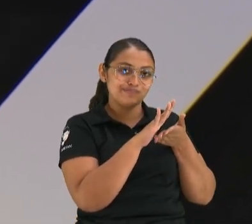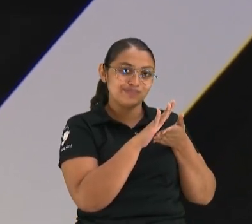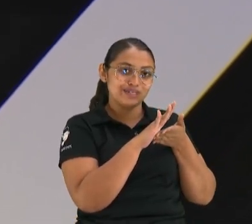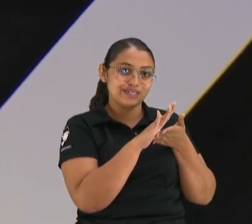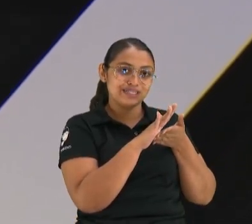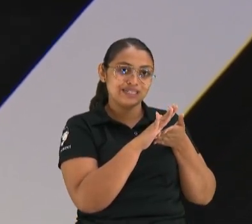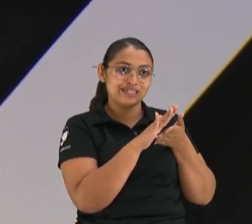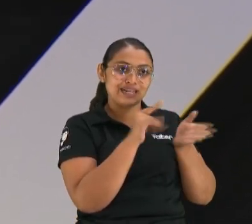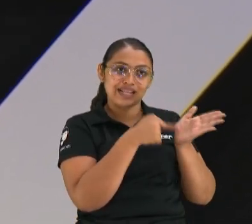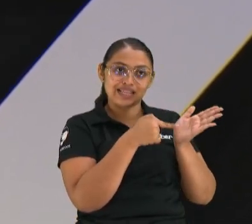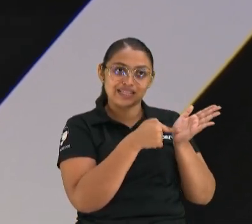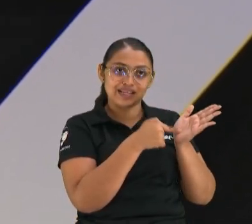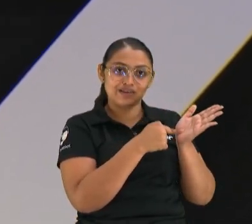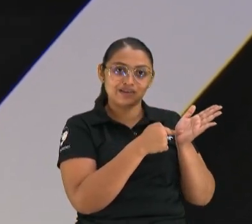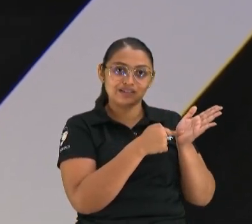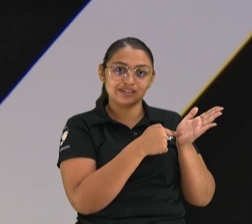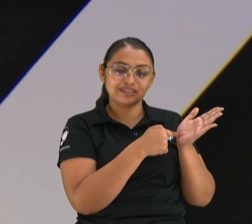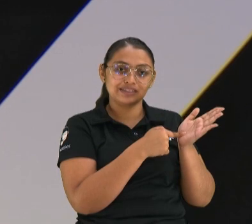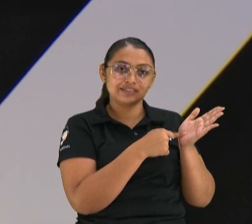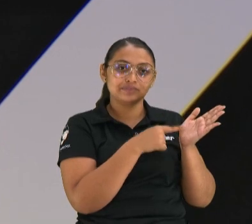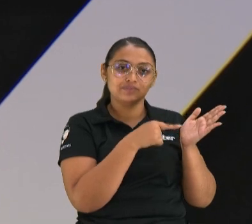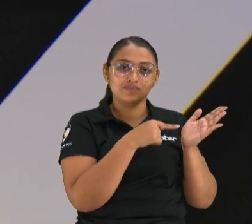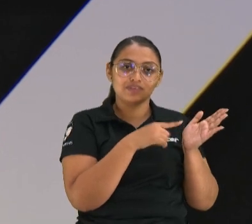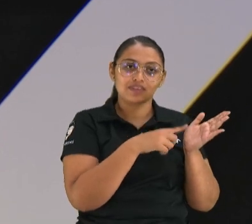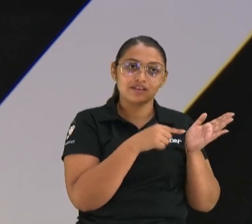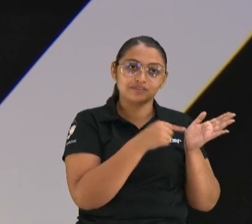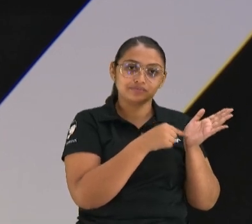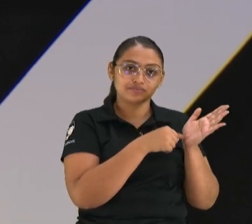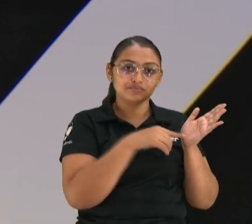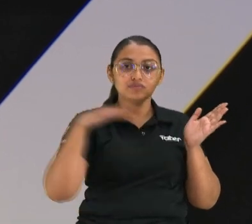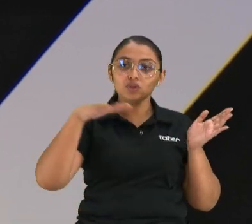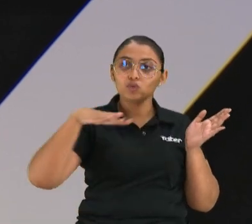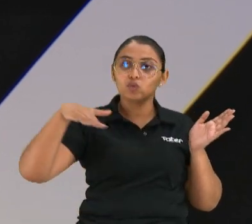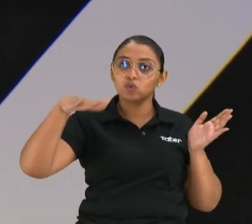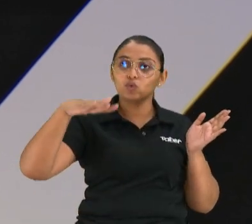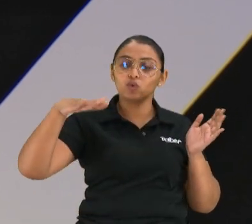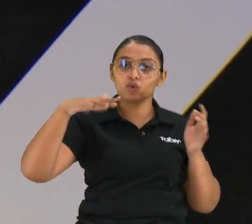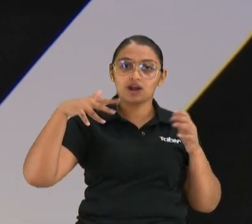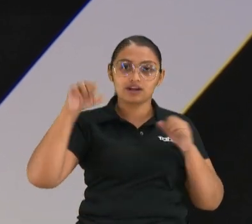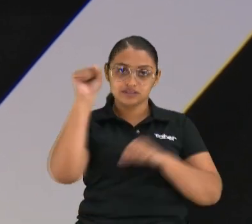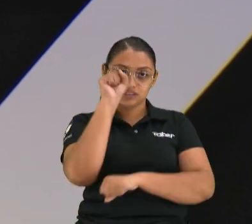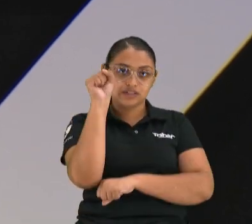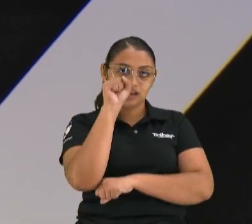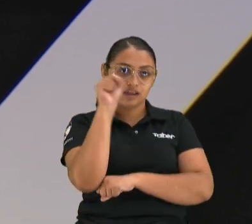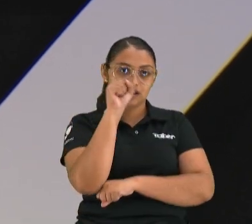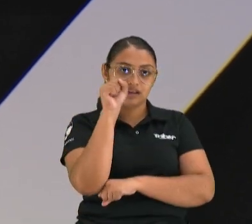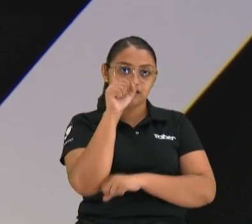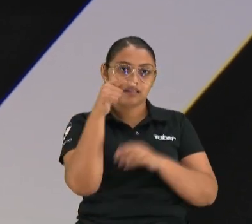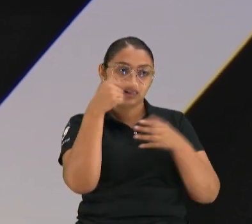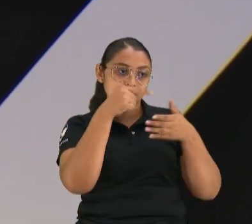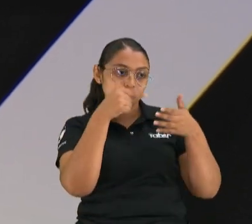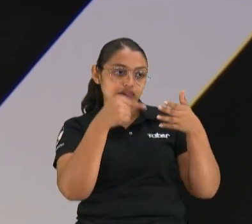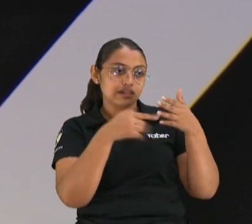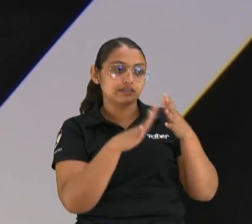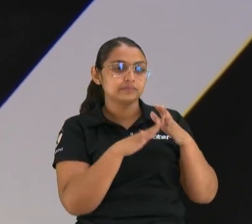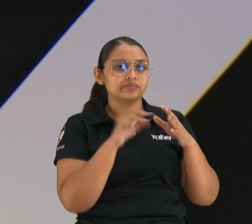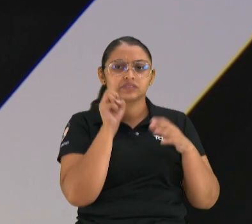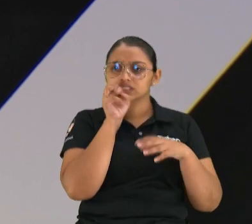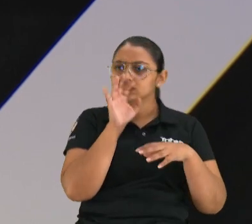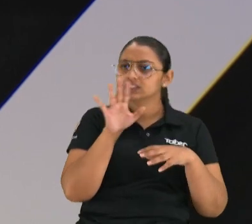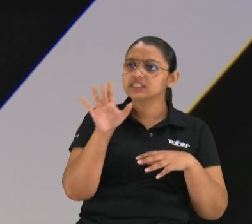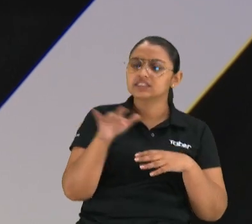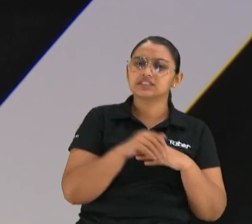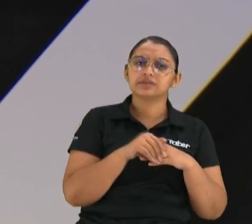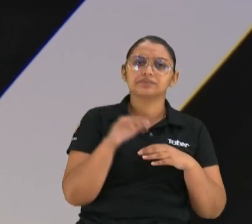la conexión entre el sertracen de allá para que me entiendan el registro vehicular le habla tú aseguranza y le dice la aseguranza Don